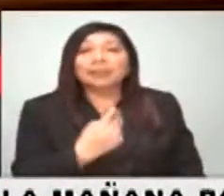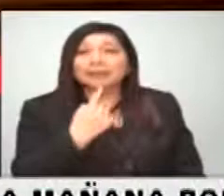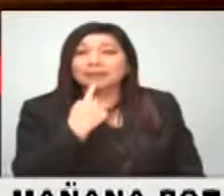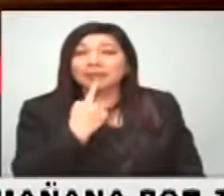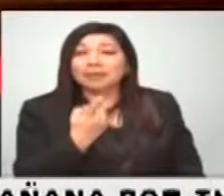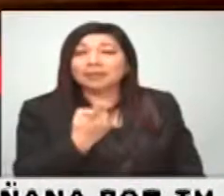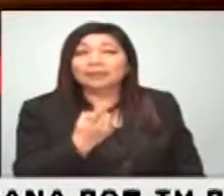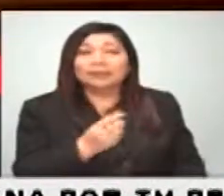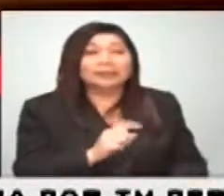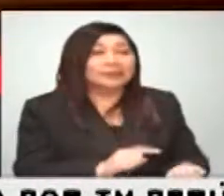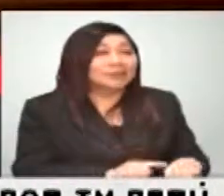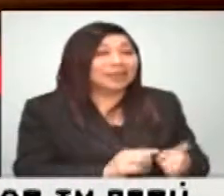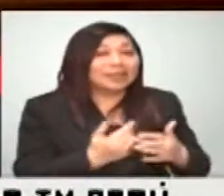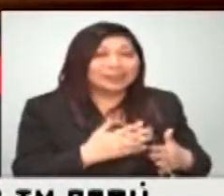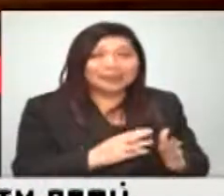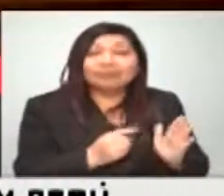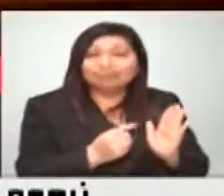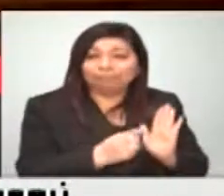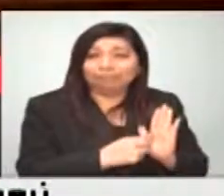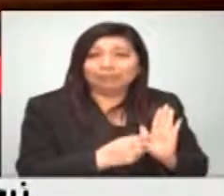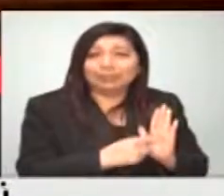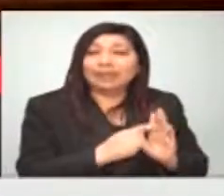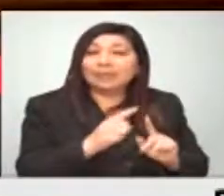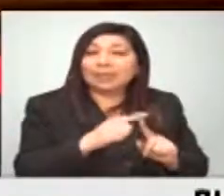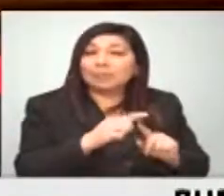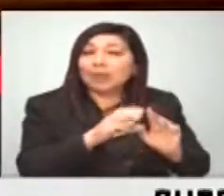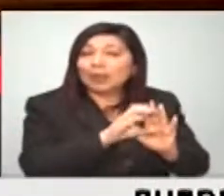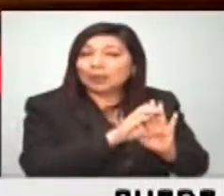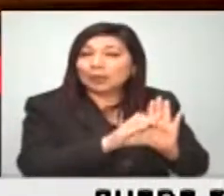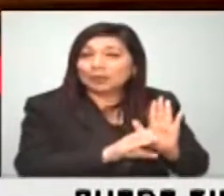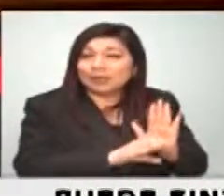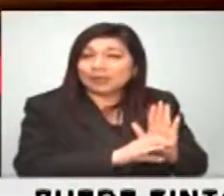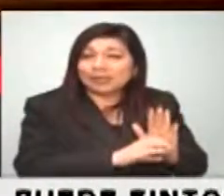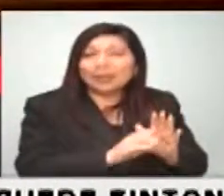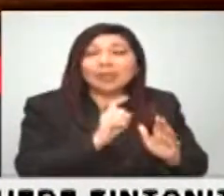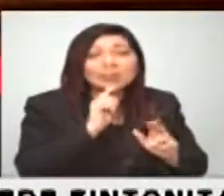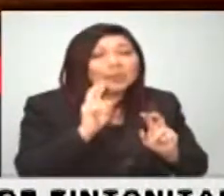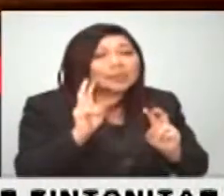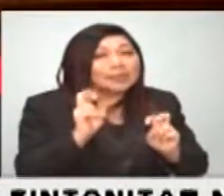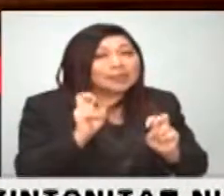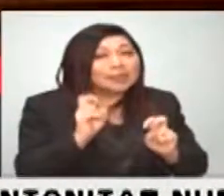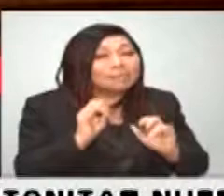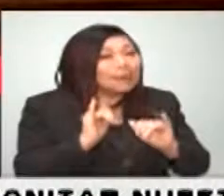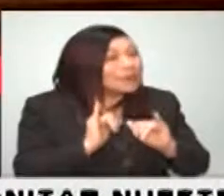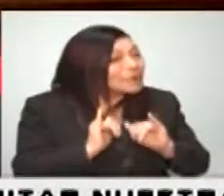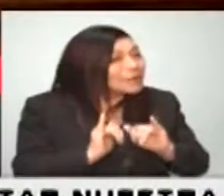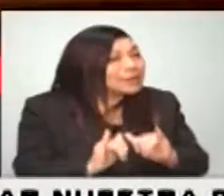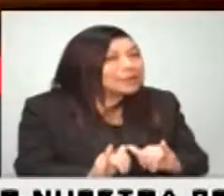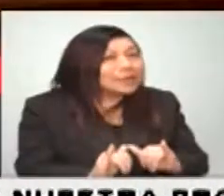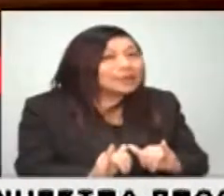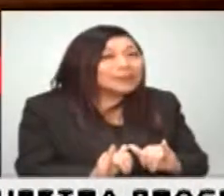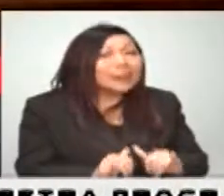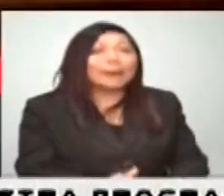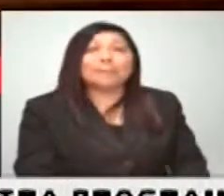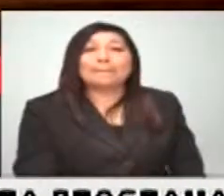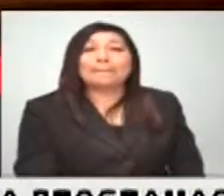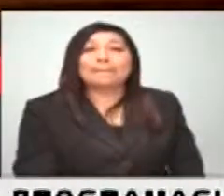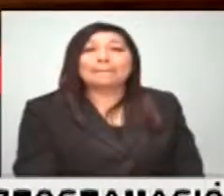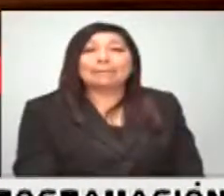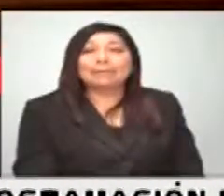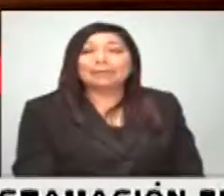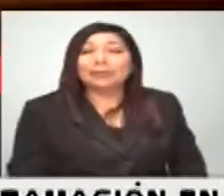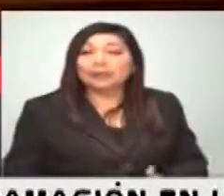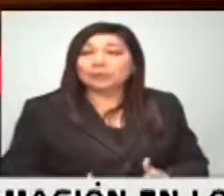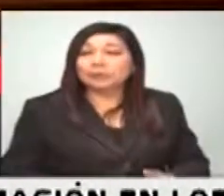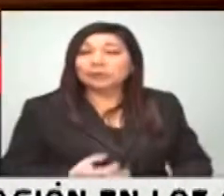jus sanguinis ya está reconocido por el Tribunal Constitucional y es un tema que está zanjado en nuestro